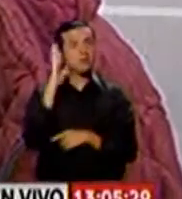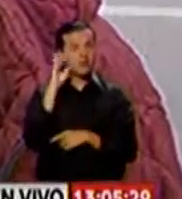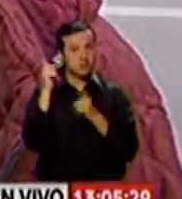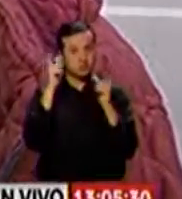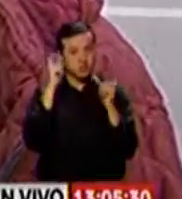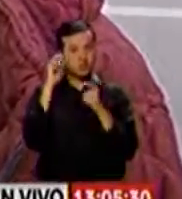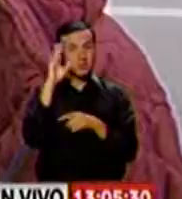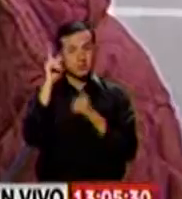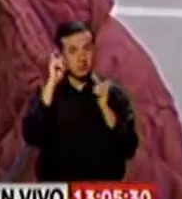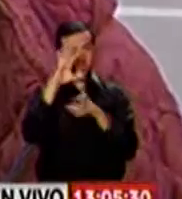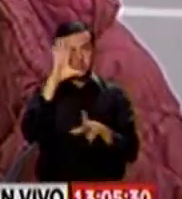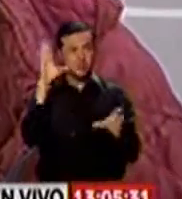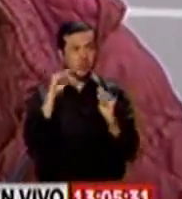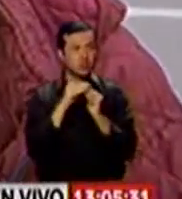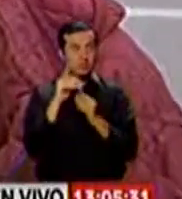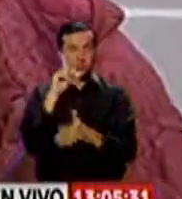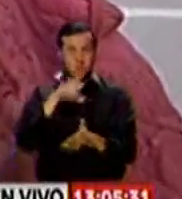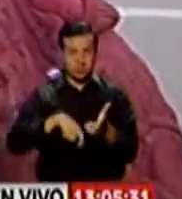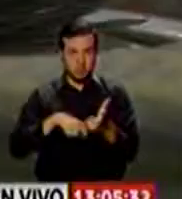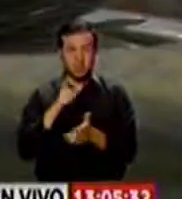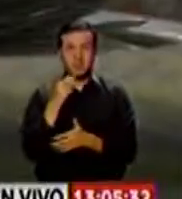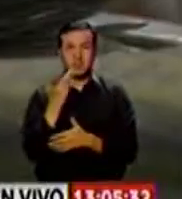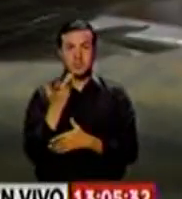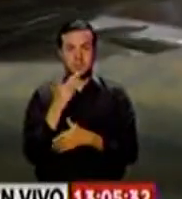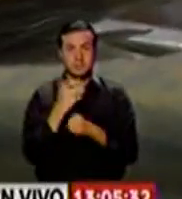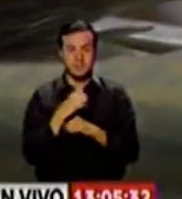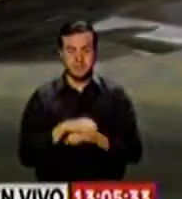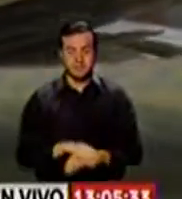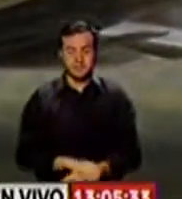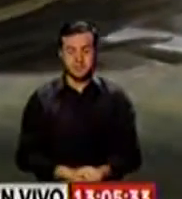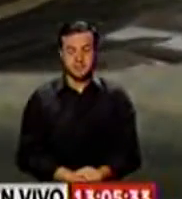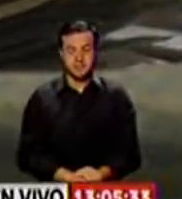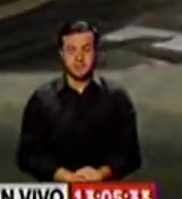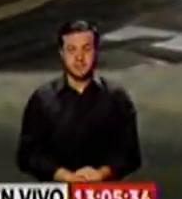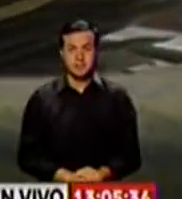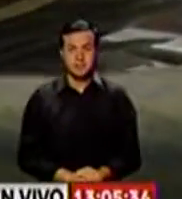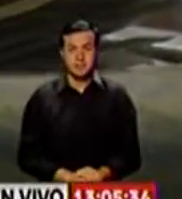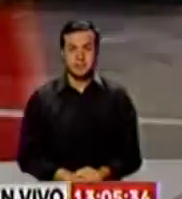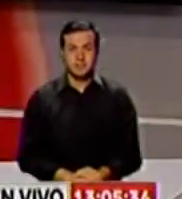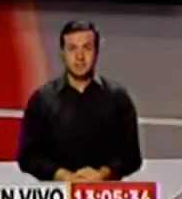control en todo lo que es lo de las tarjetas de crédito. Verónica Rivadeneira, Telediario.